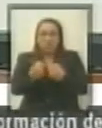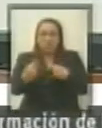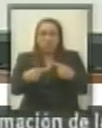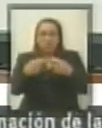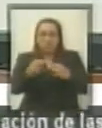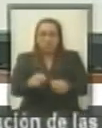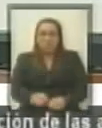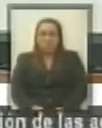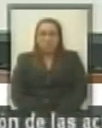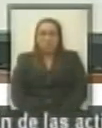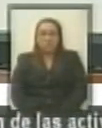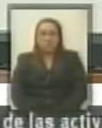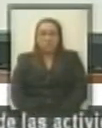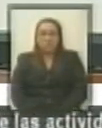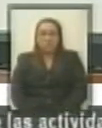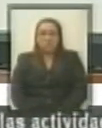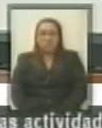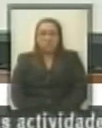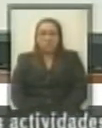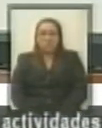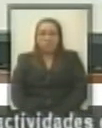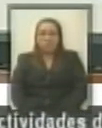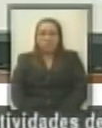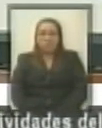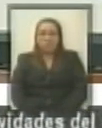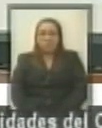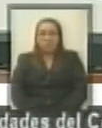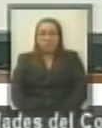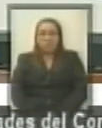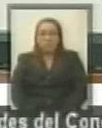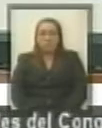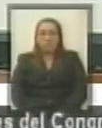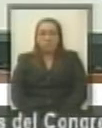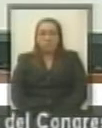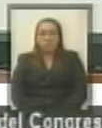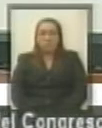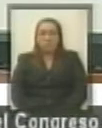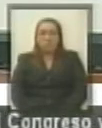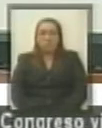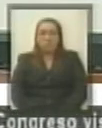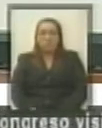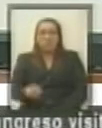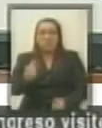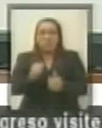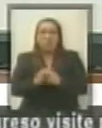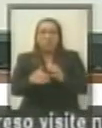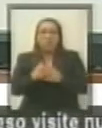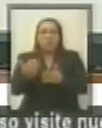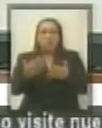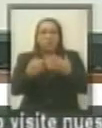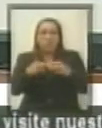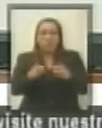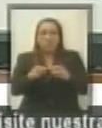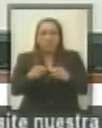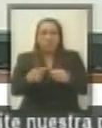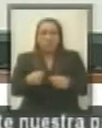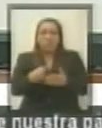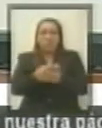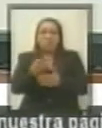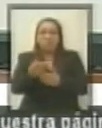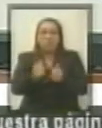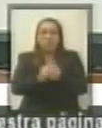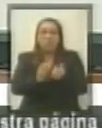público para designar miembros del Consejo Directivo de los Organismos Reguladores de la Inversión Privada en los Servicios Públicos, ha dispuesto